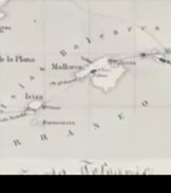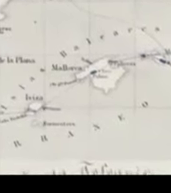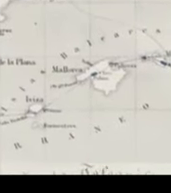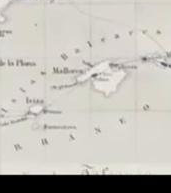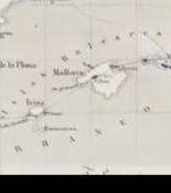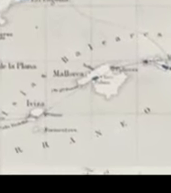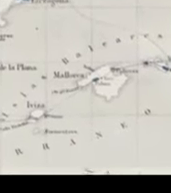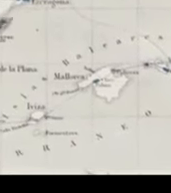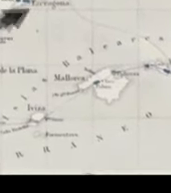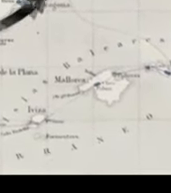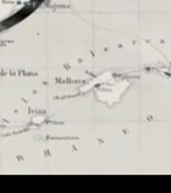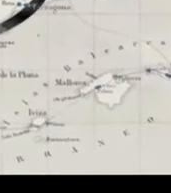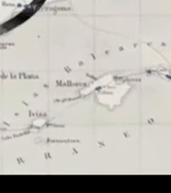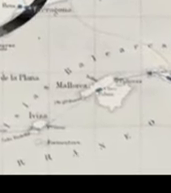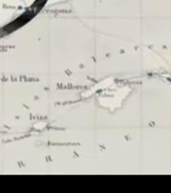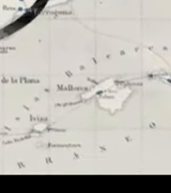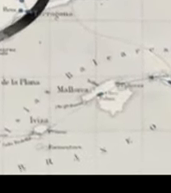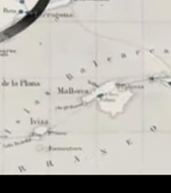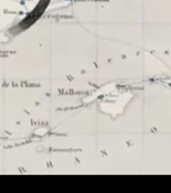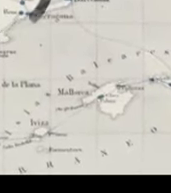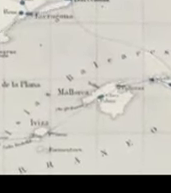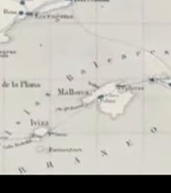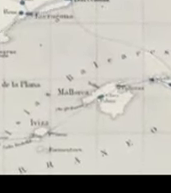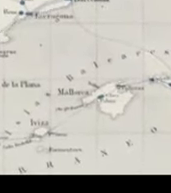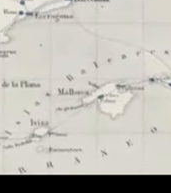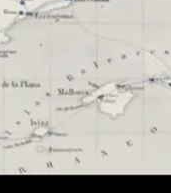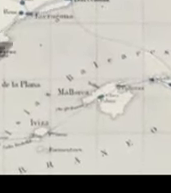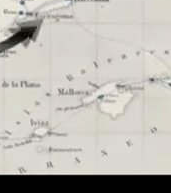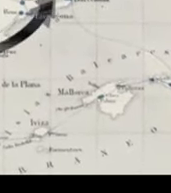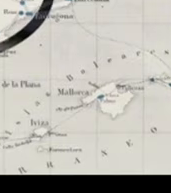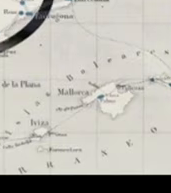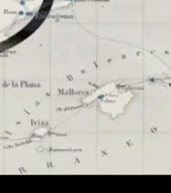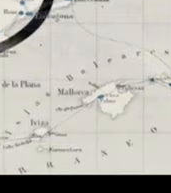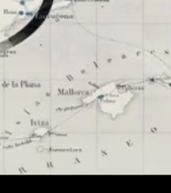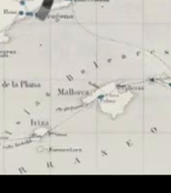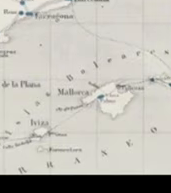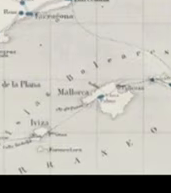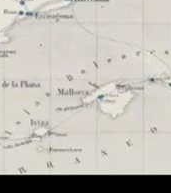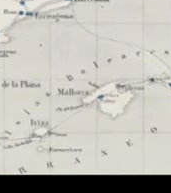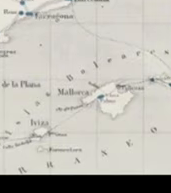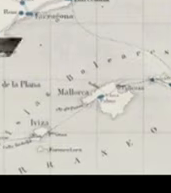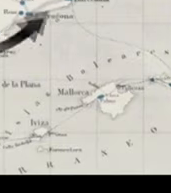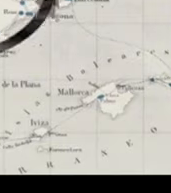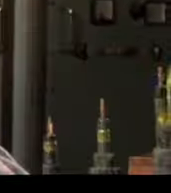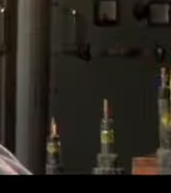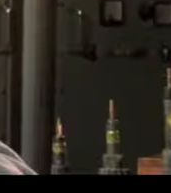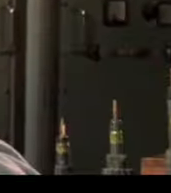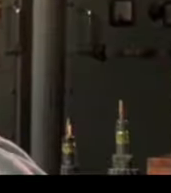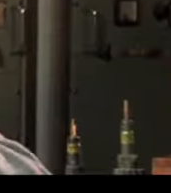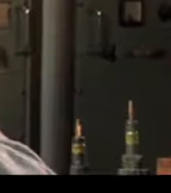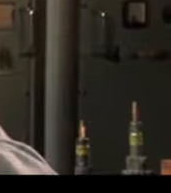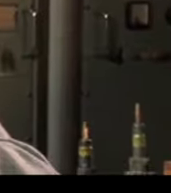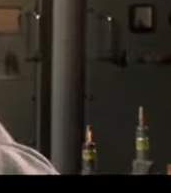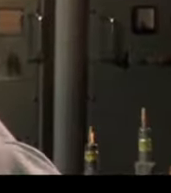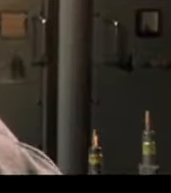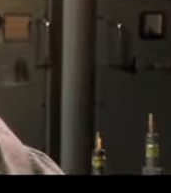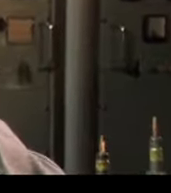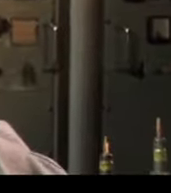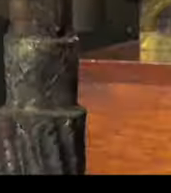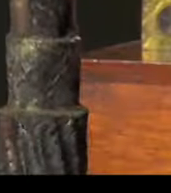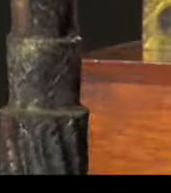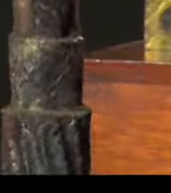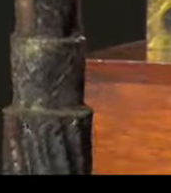En finales de noviembre de 1854, se envía el primer telegrama internacional. El primer telegrama es el discurso de